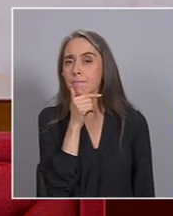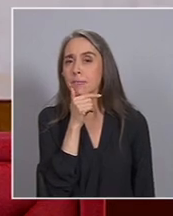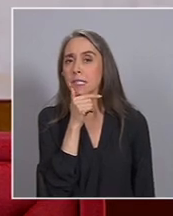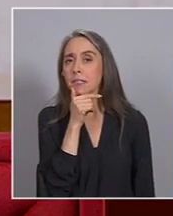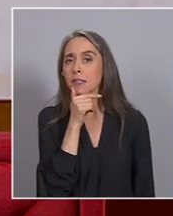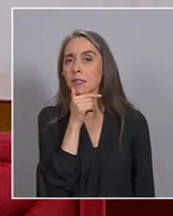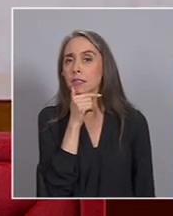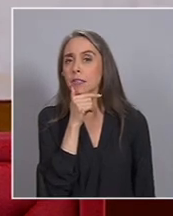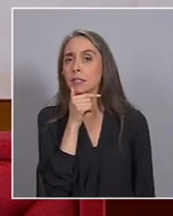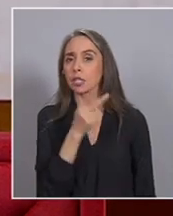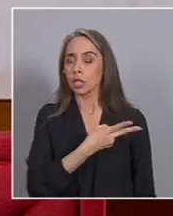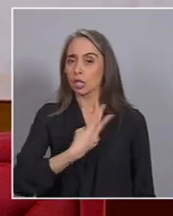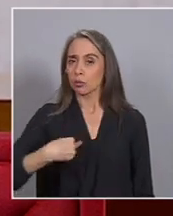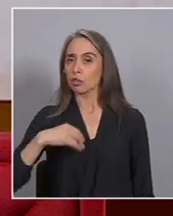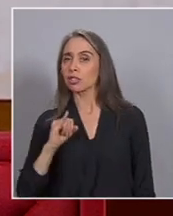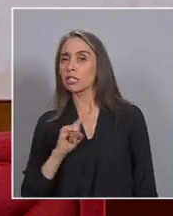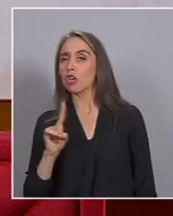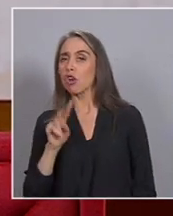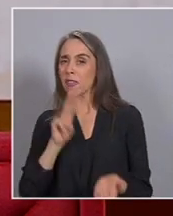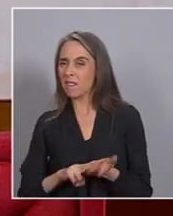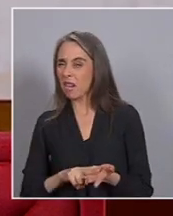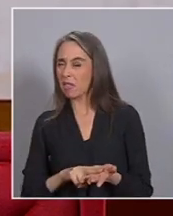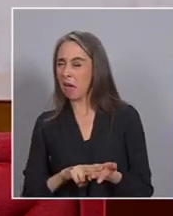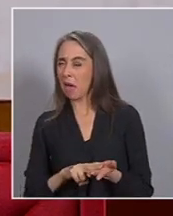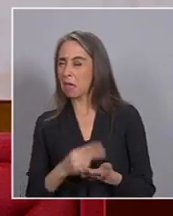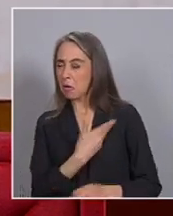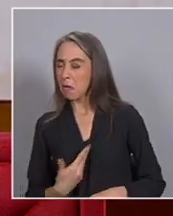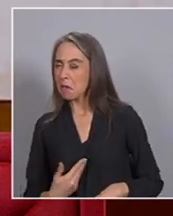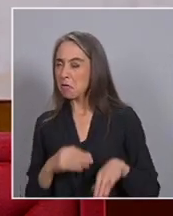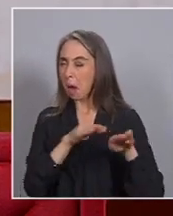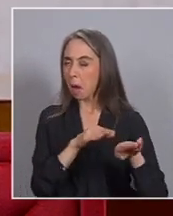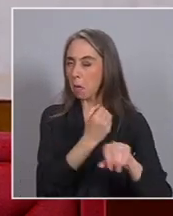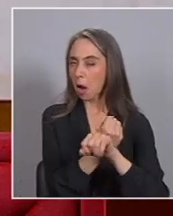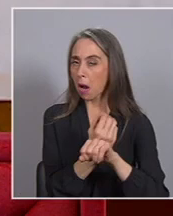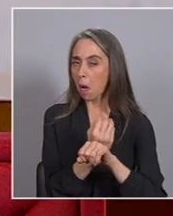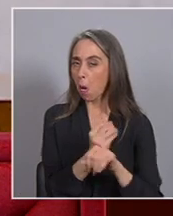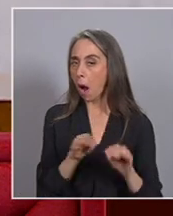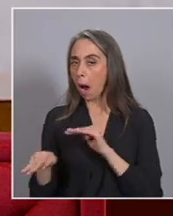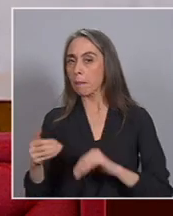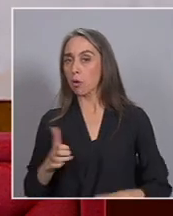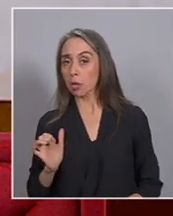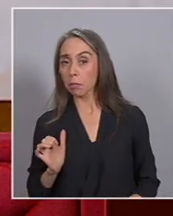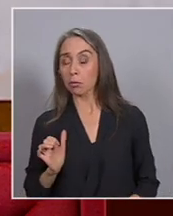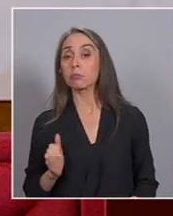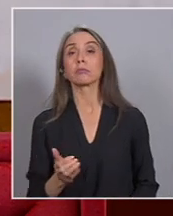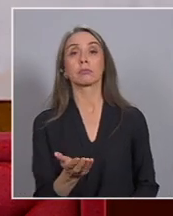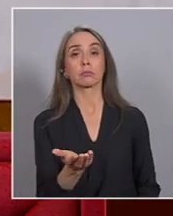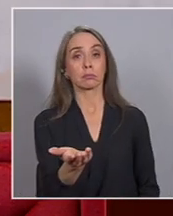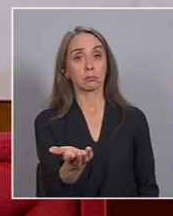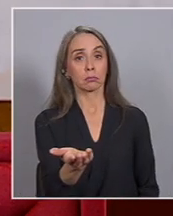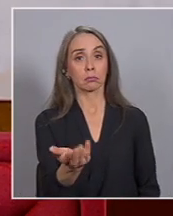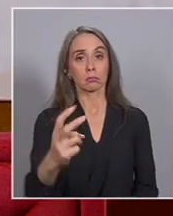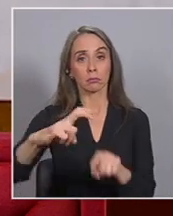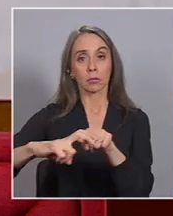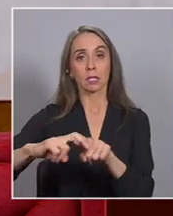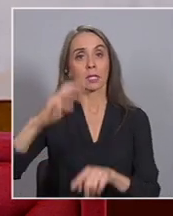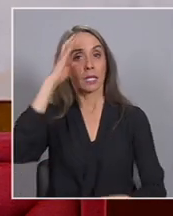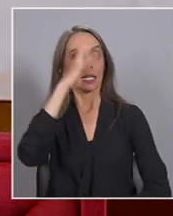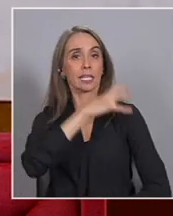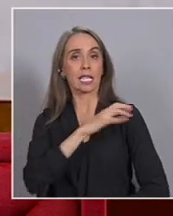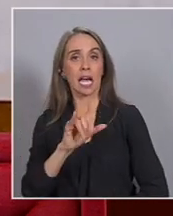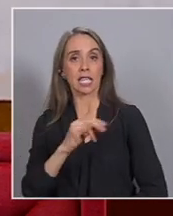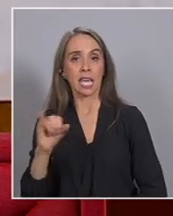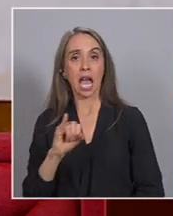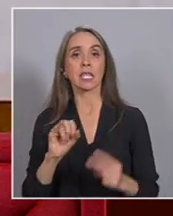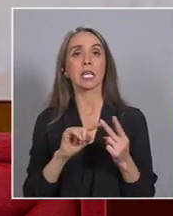respecto a nuestro real respaldo a carabineros y las policías. Y acá está el general Yáñez, el